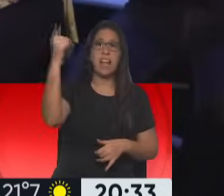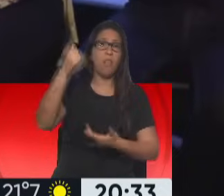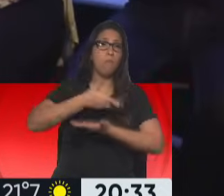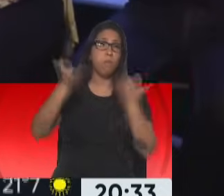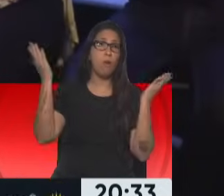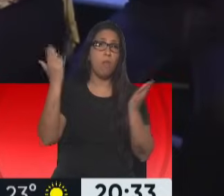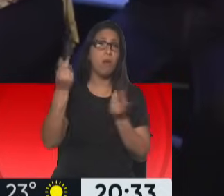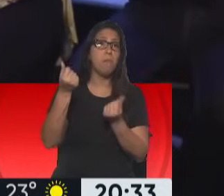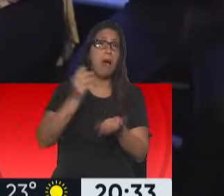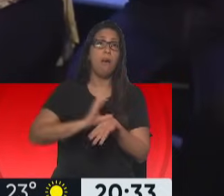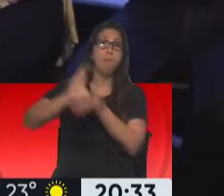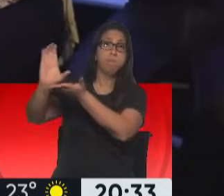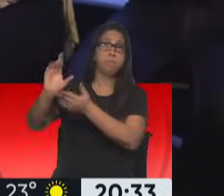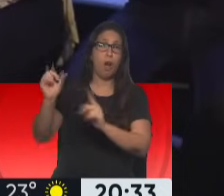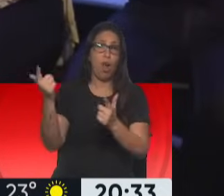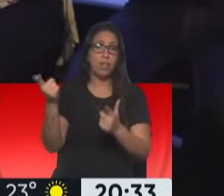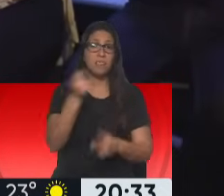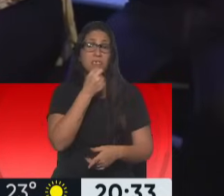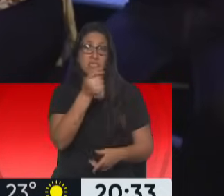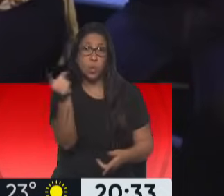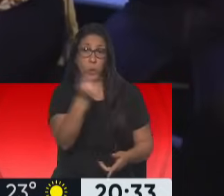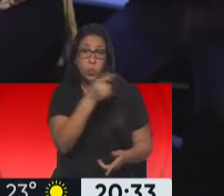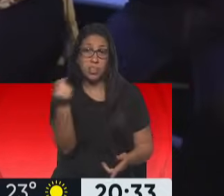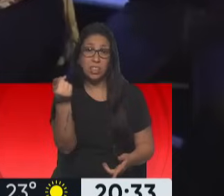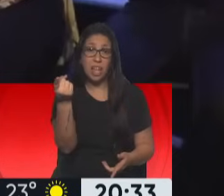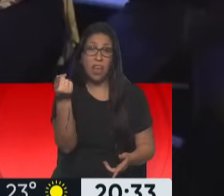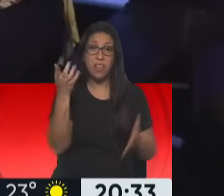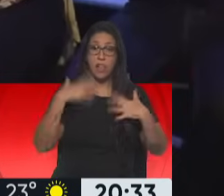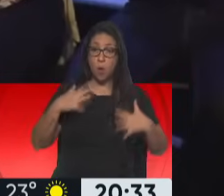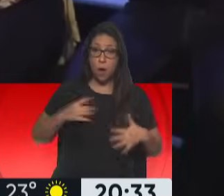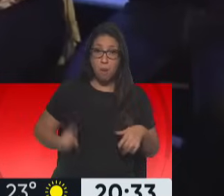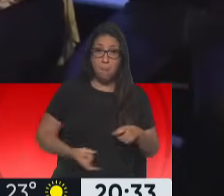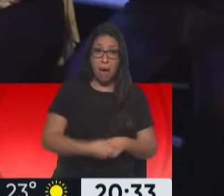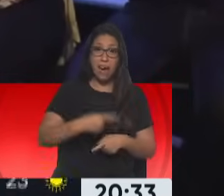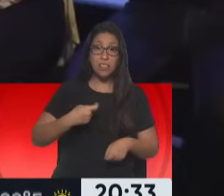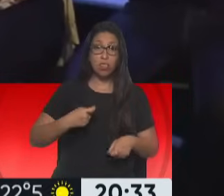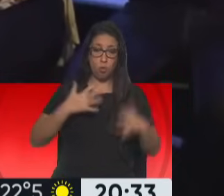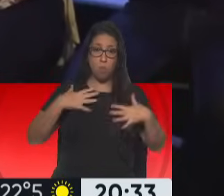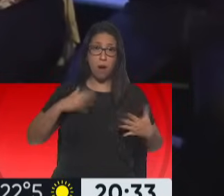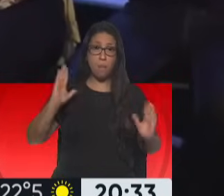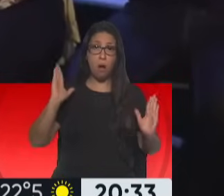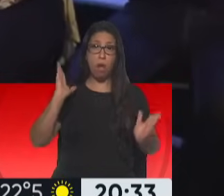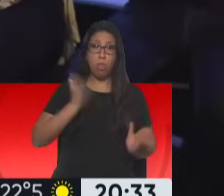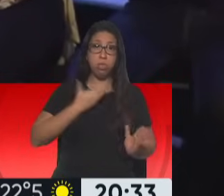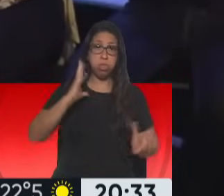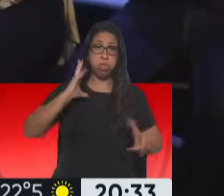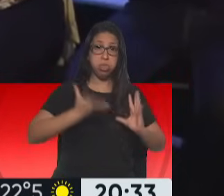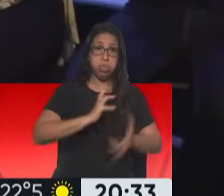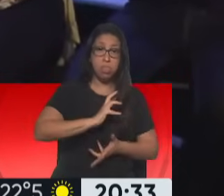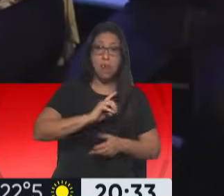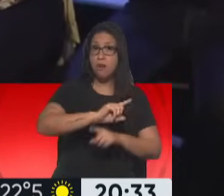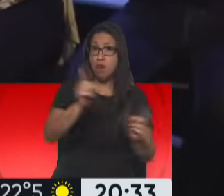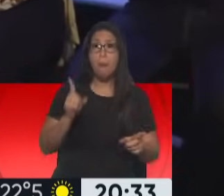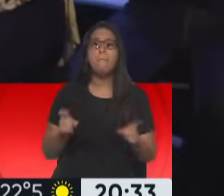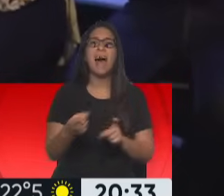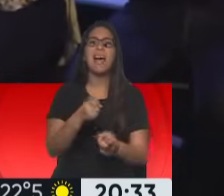público. Muchachos, si ustedes tienen parásitos en el cuerpo, no matan el cuerpo, hay que matar el parásito. Que entiendan la